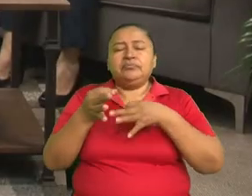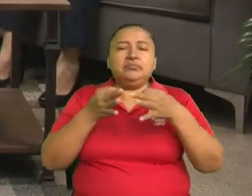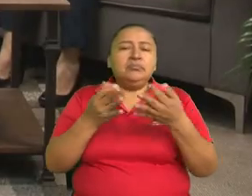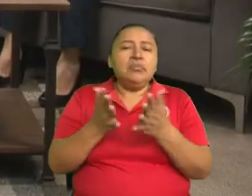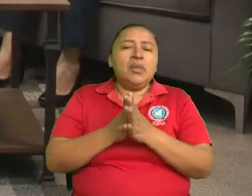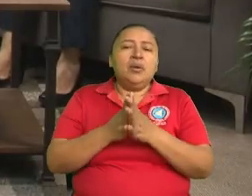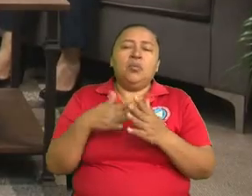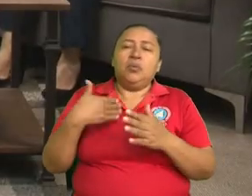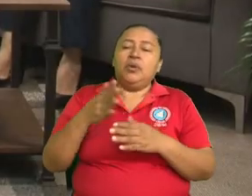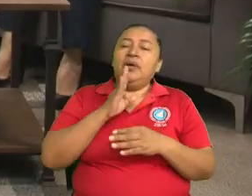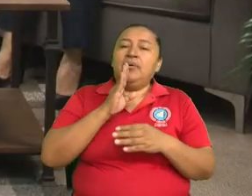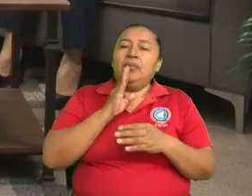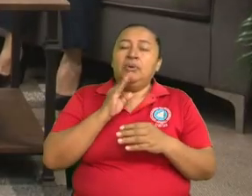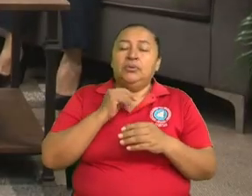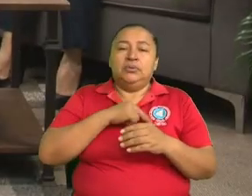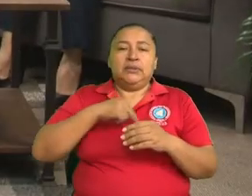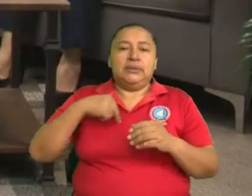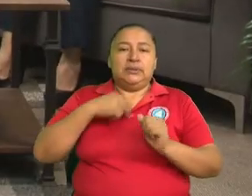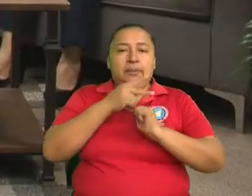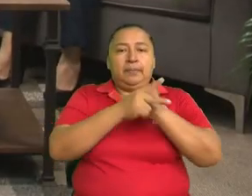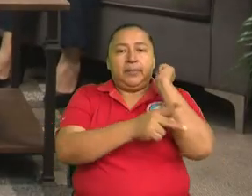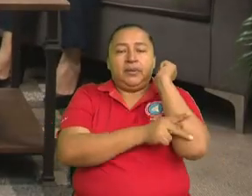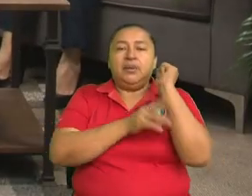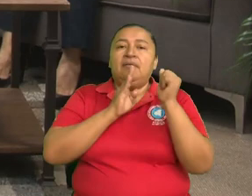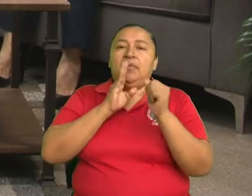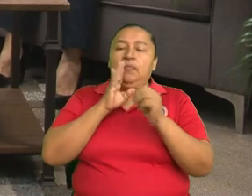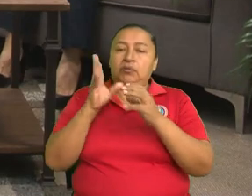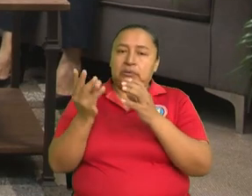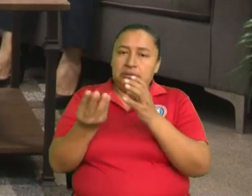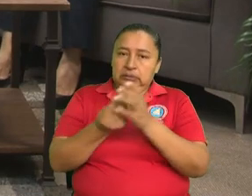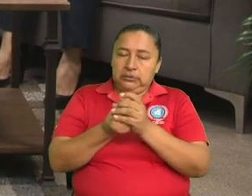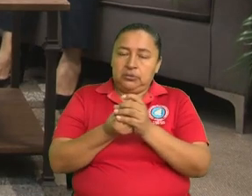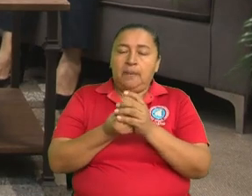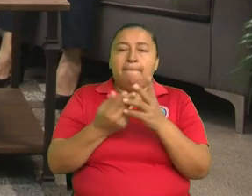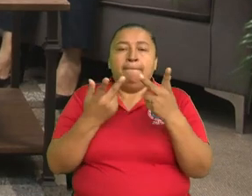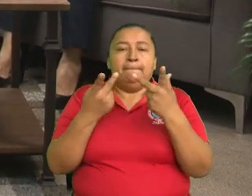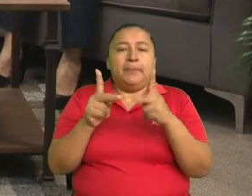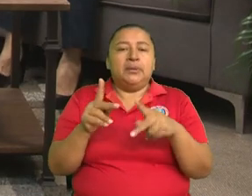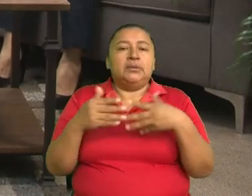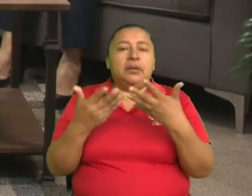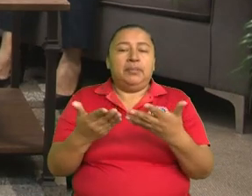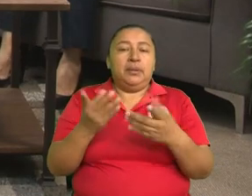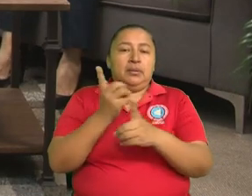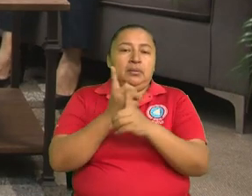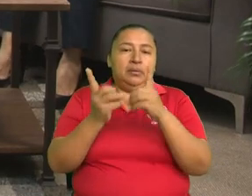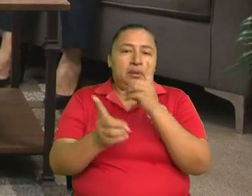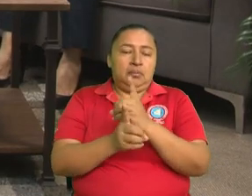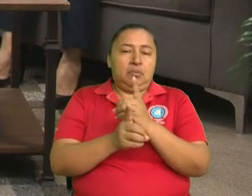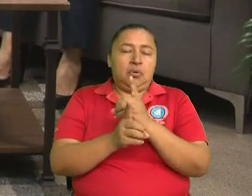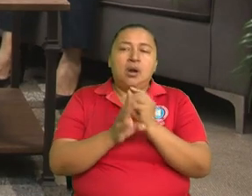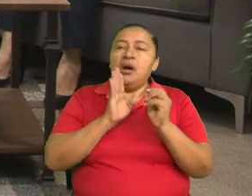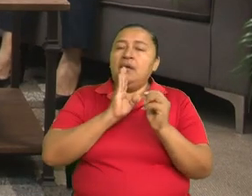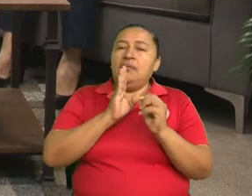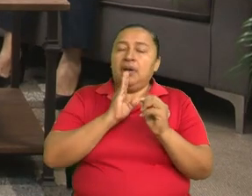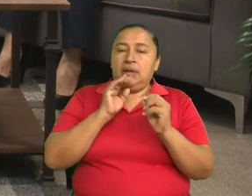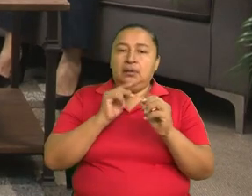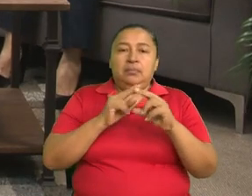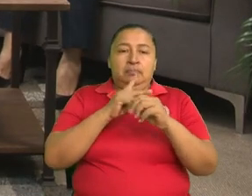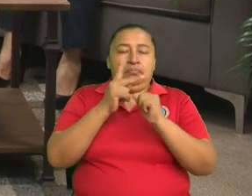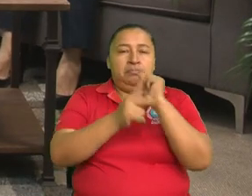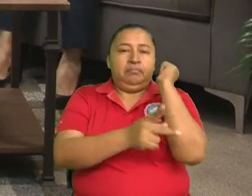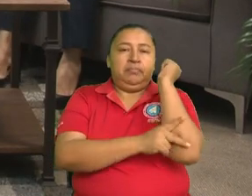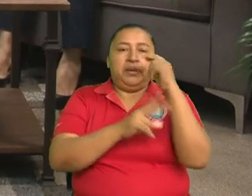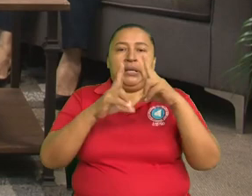Cuando hablamos de hacer patria, hablamos de integración, pero también tenemos que entender la realidad de Nicaragua, un país multiétnico